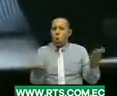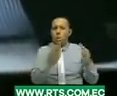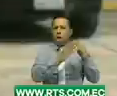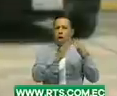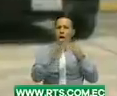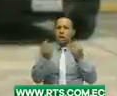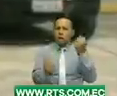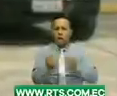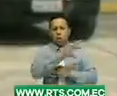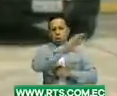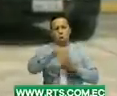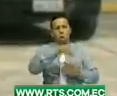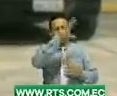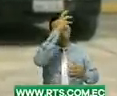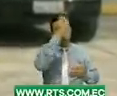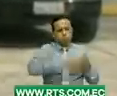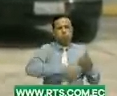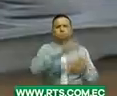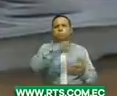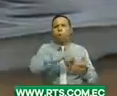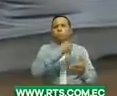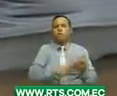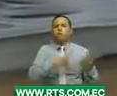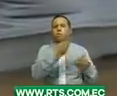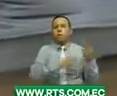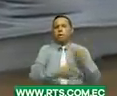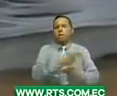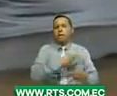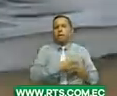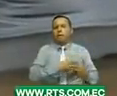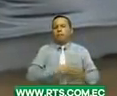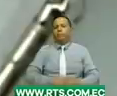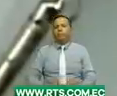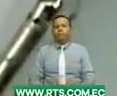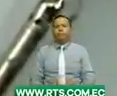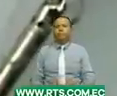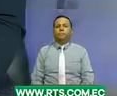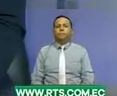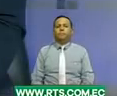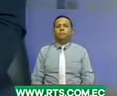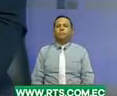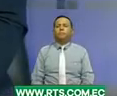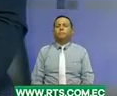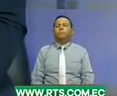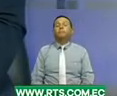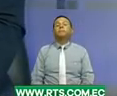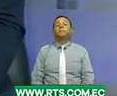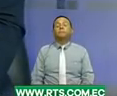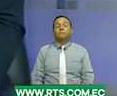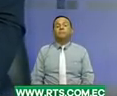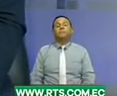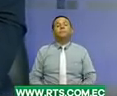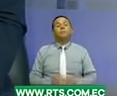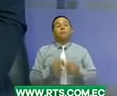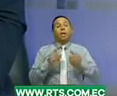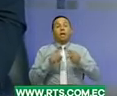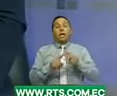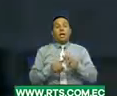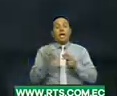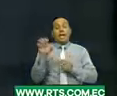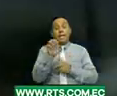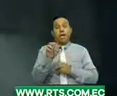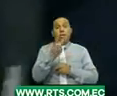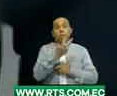a $500,000, informó Héctor Romero. Del 24 al 29 de enero,